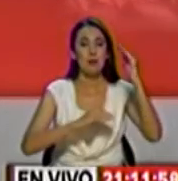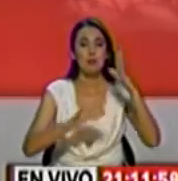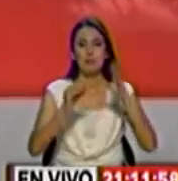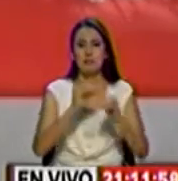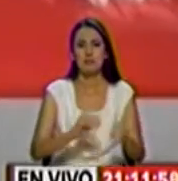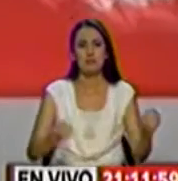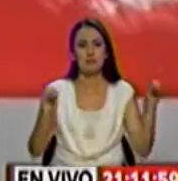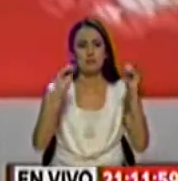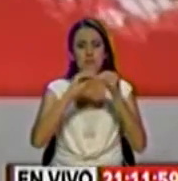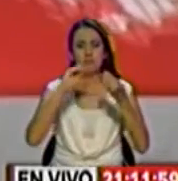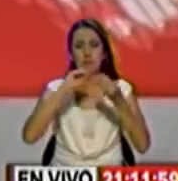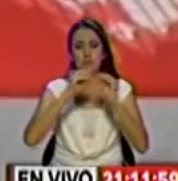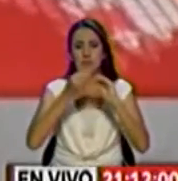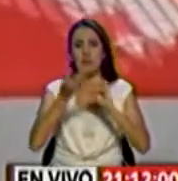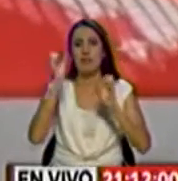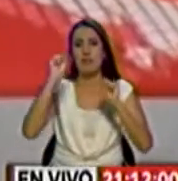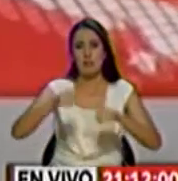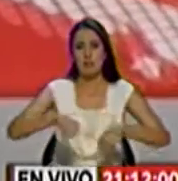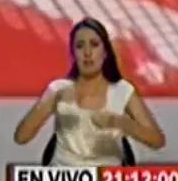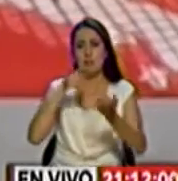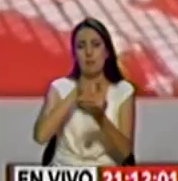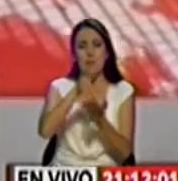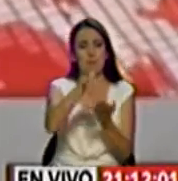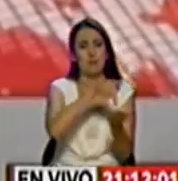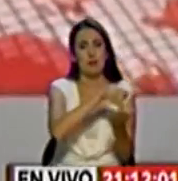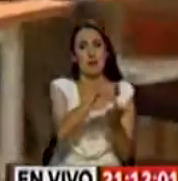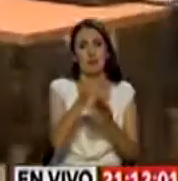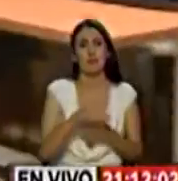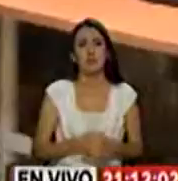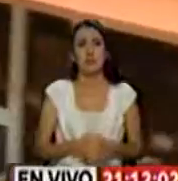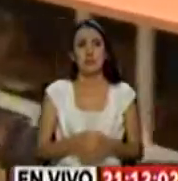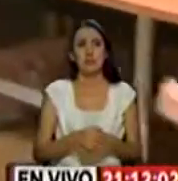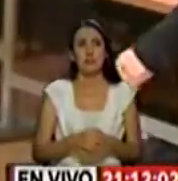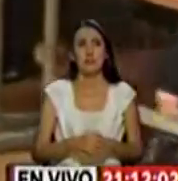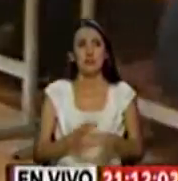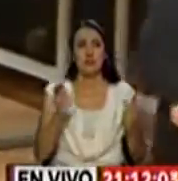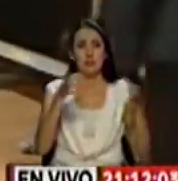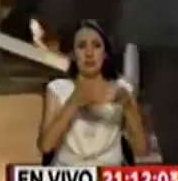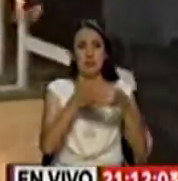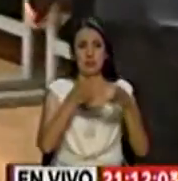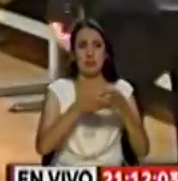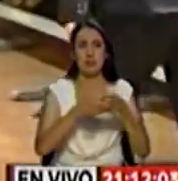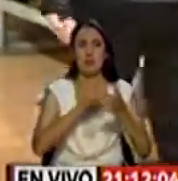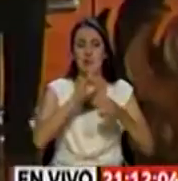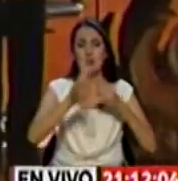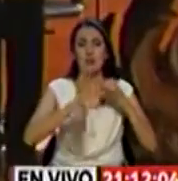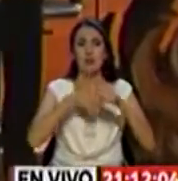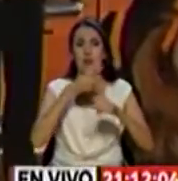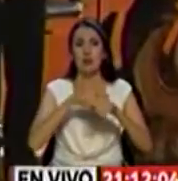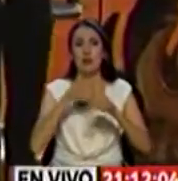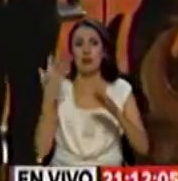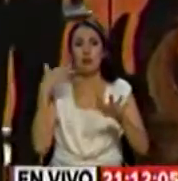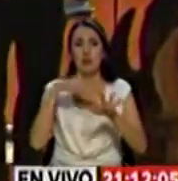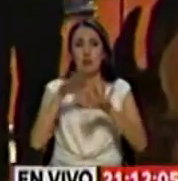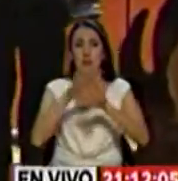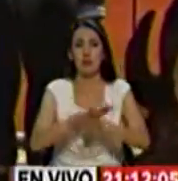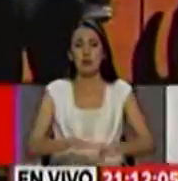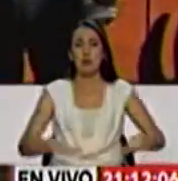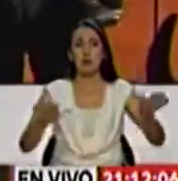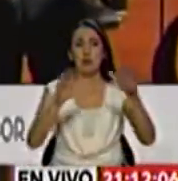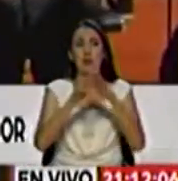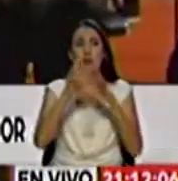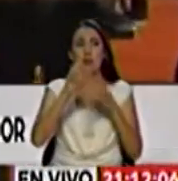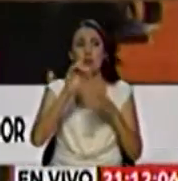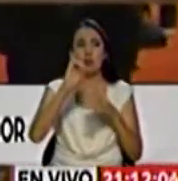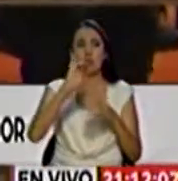de restitución y reparación al Estado. El Tribunal de la Corte Nacional de Justicia, integrado por los jueces Richard